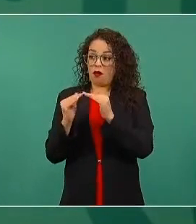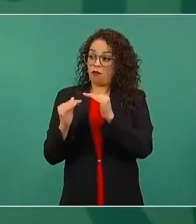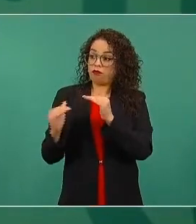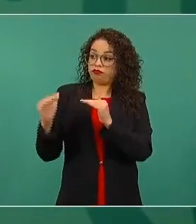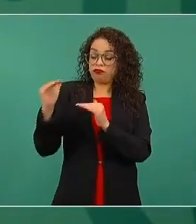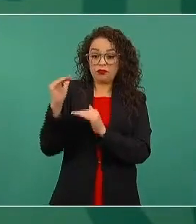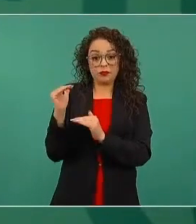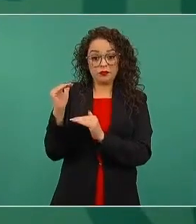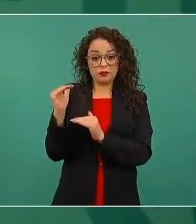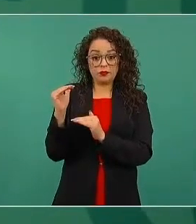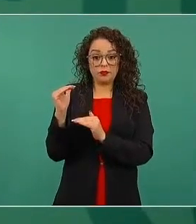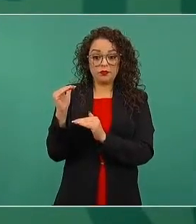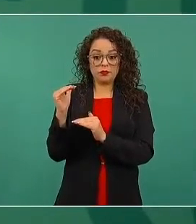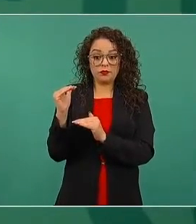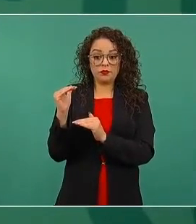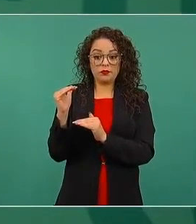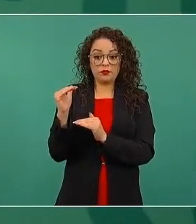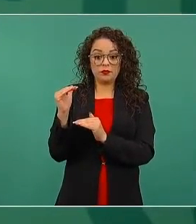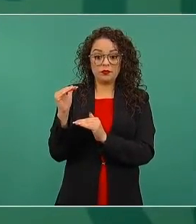involucrado